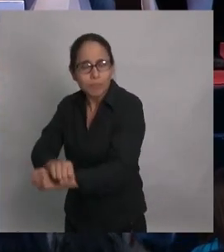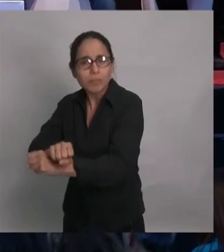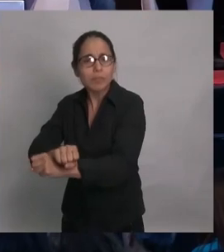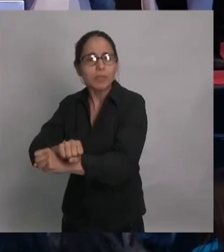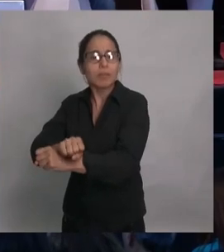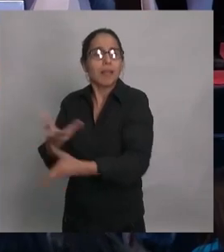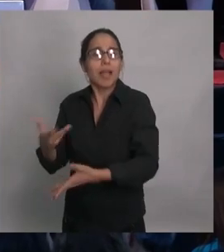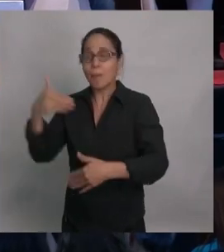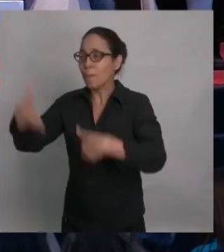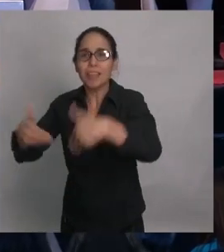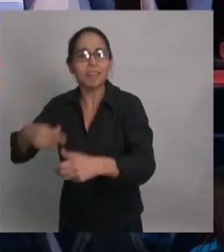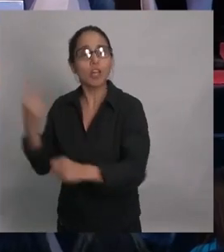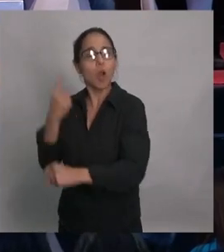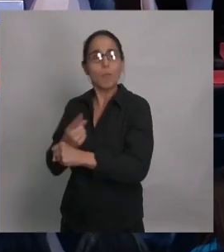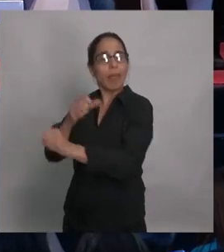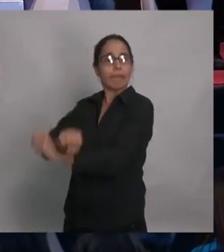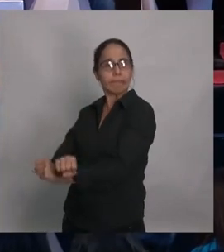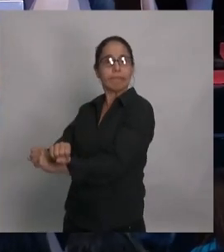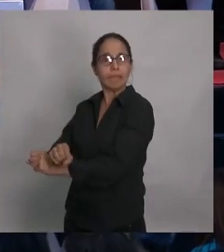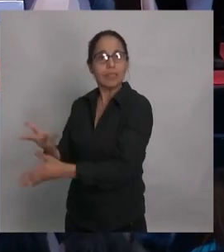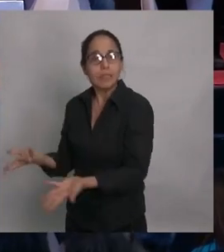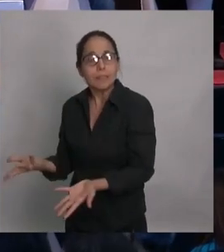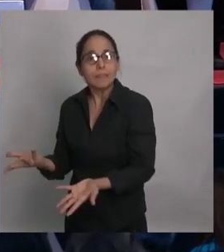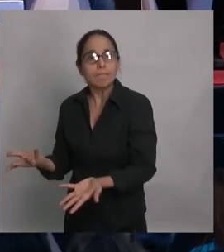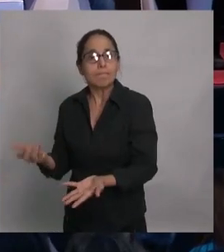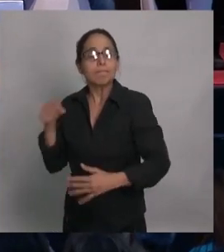de Brasil con esta democracia